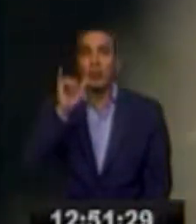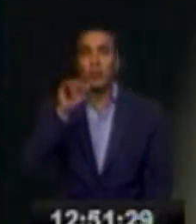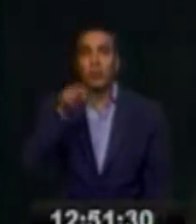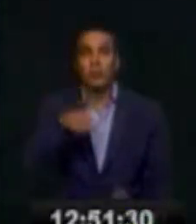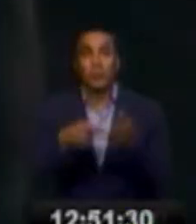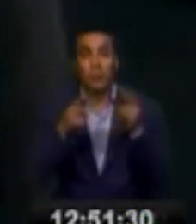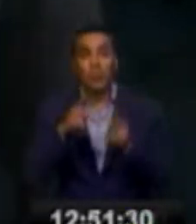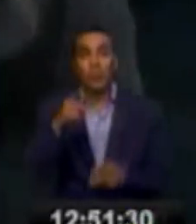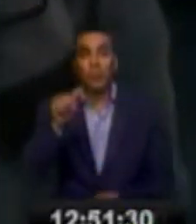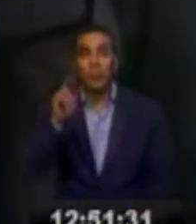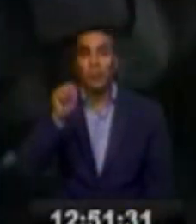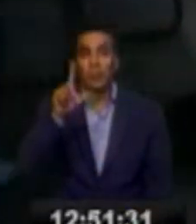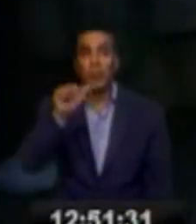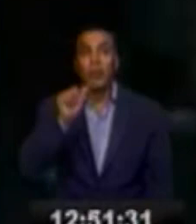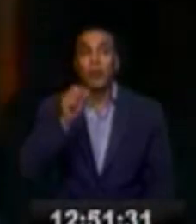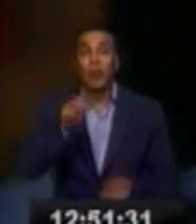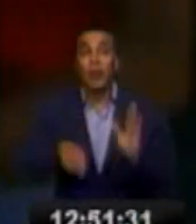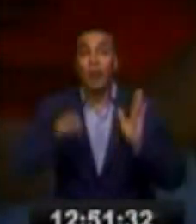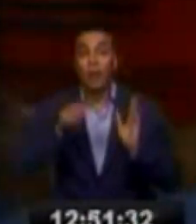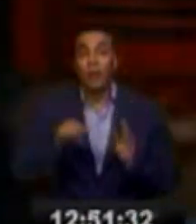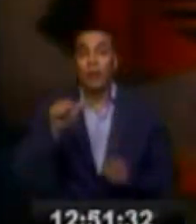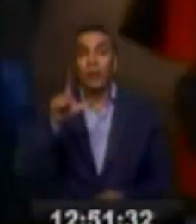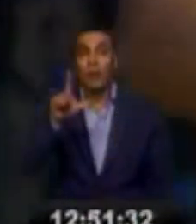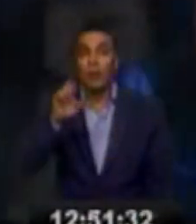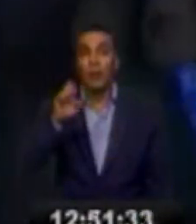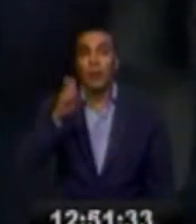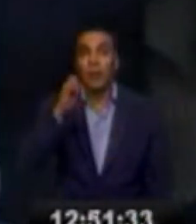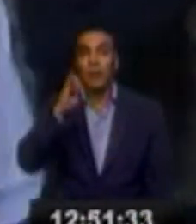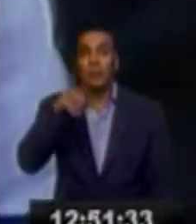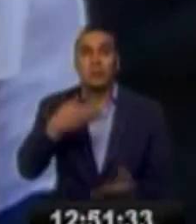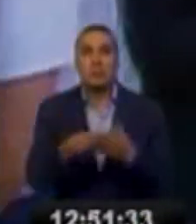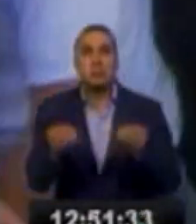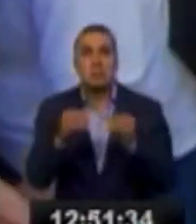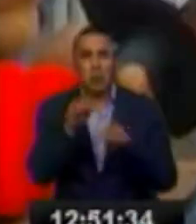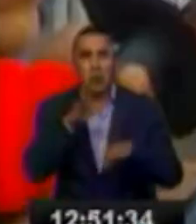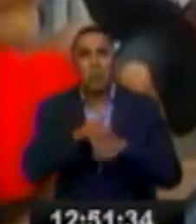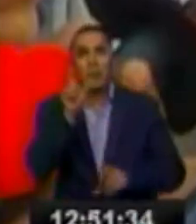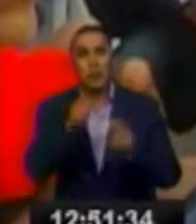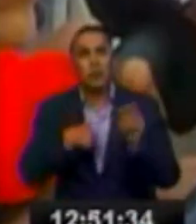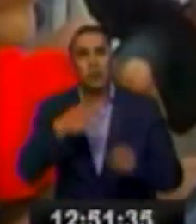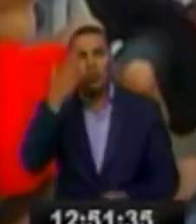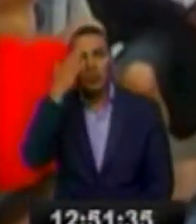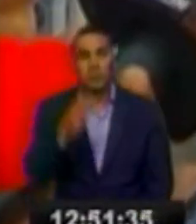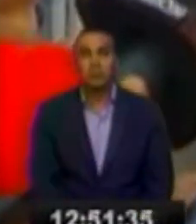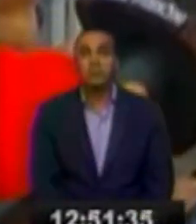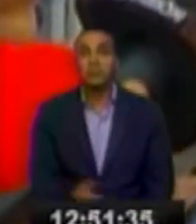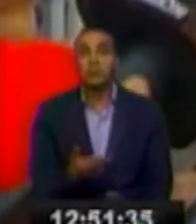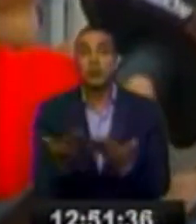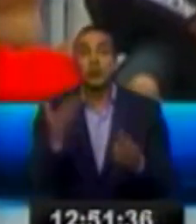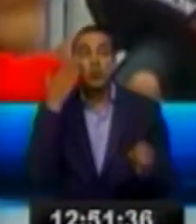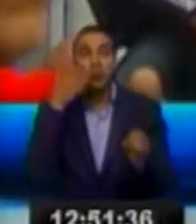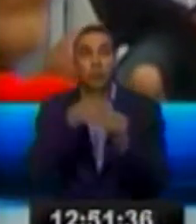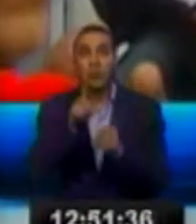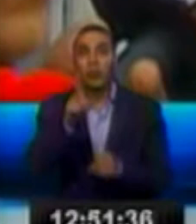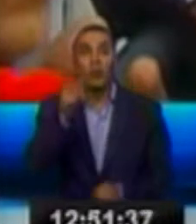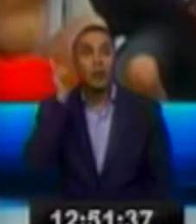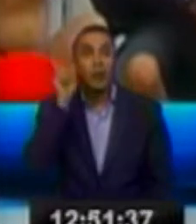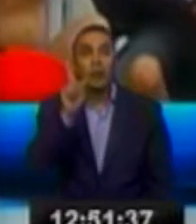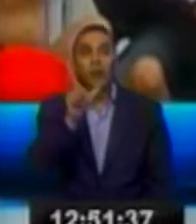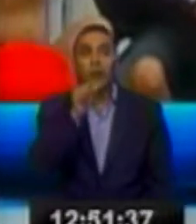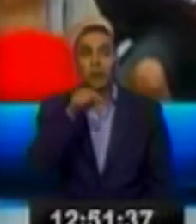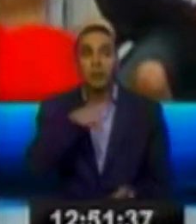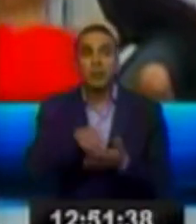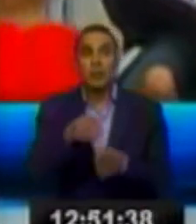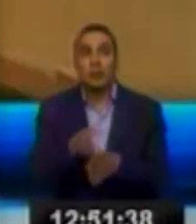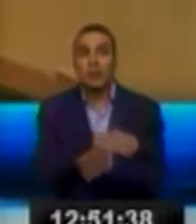El abogado de Alexis Mera también cree que pronto habrán otras vinculaciones. ¿A dónde van a ir a apuntar a las cabezas de esta